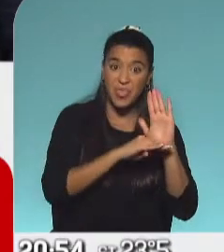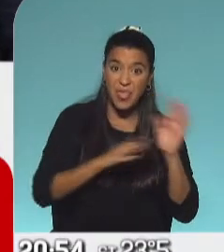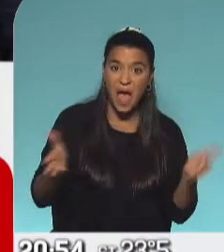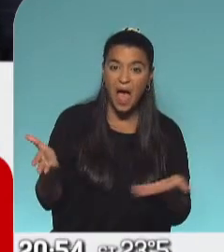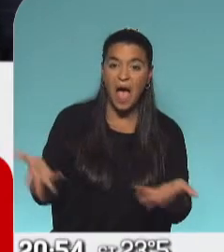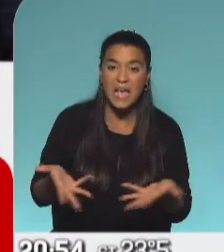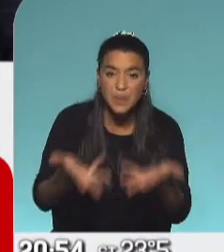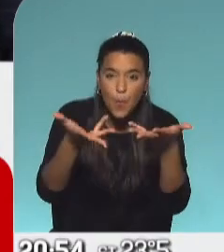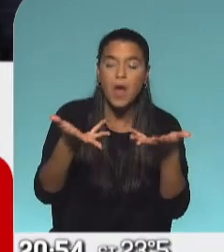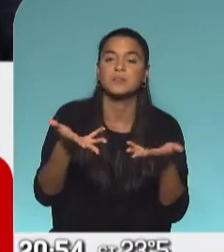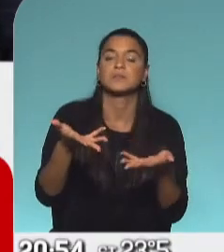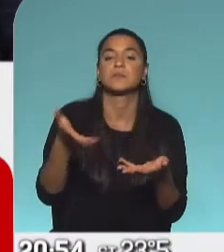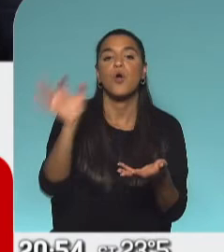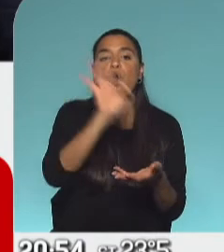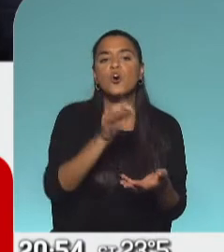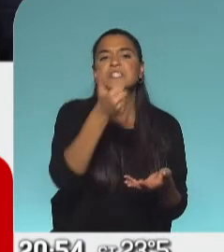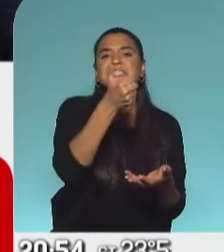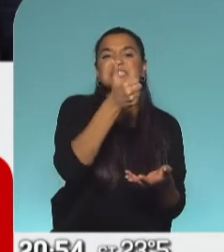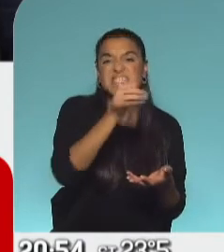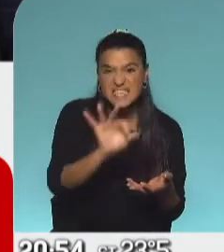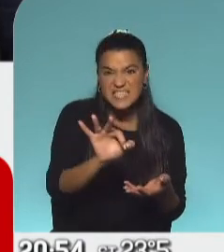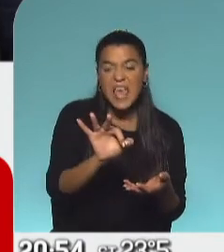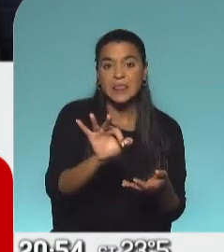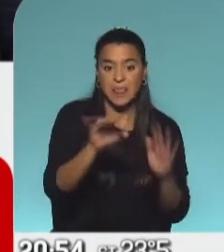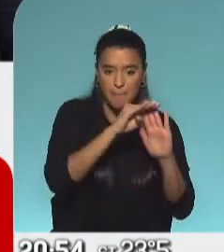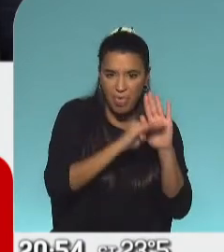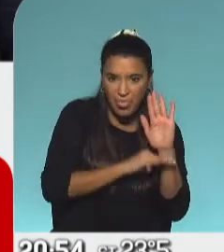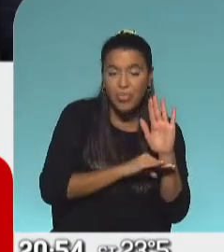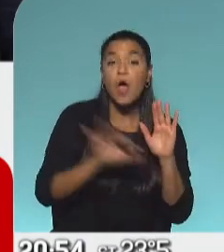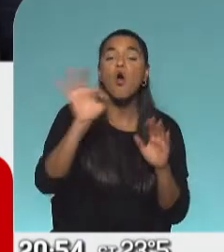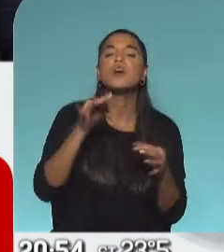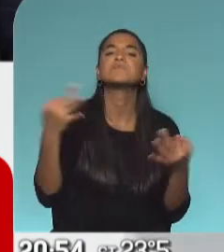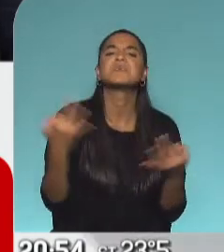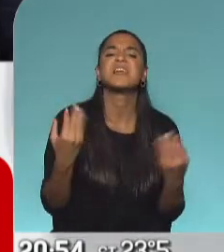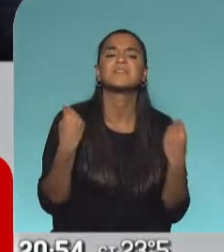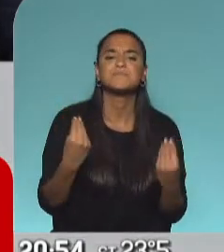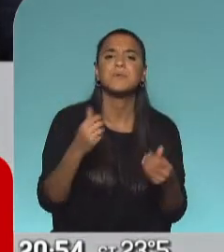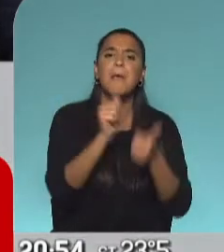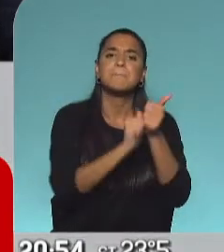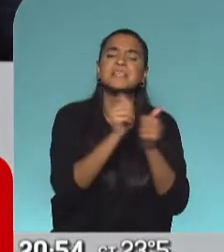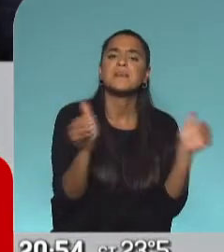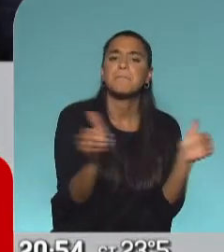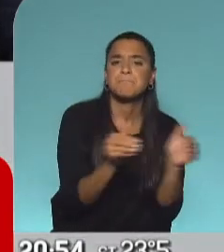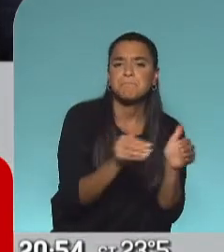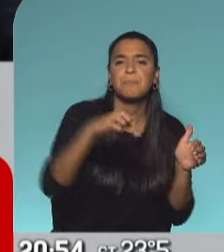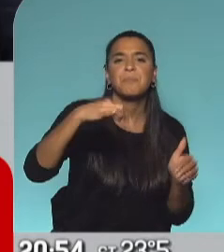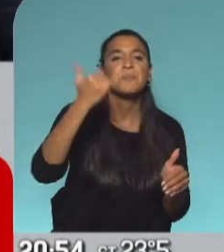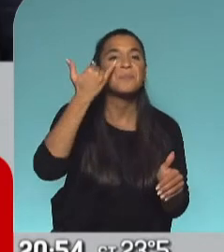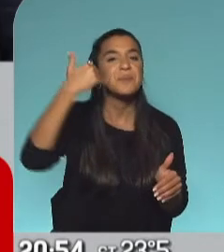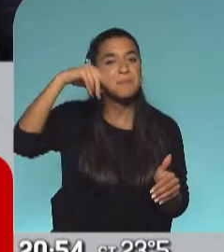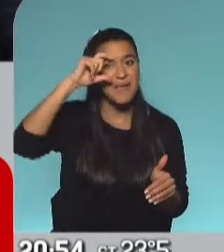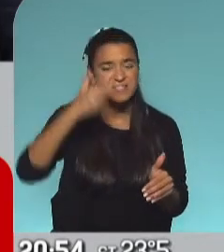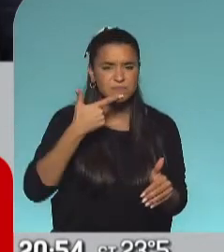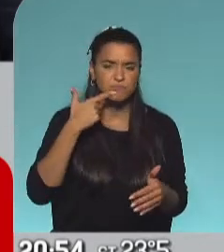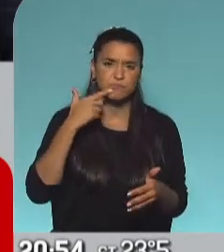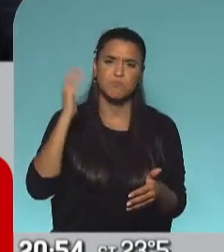reactivación, si esas medidas pueden llegar a ser 60 incluso, y qué se puede hacer especialmente con las pequeñas y medianas empresas, las pymes tan castigadas